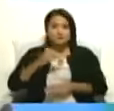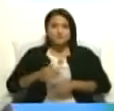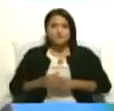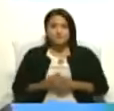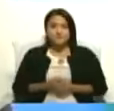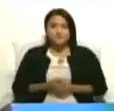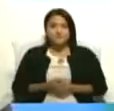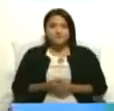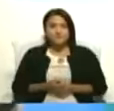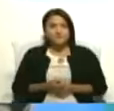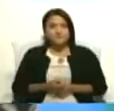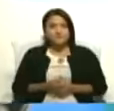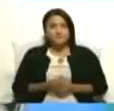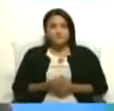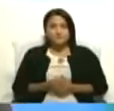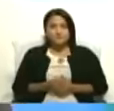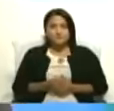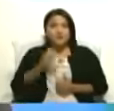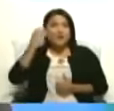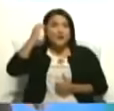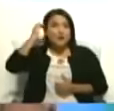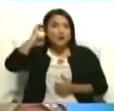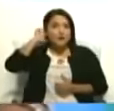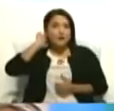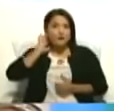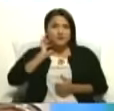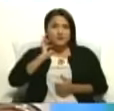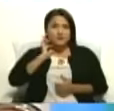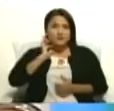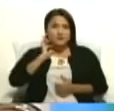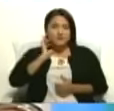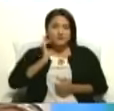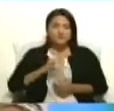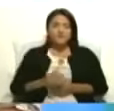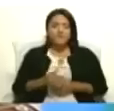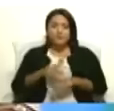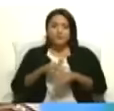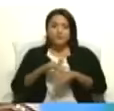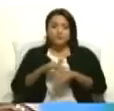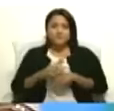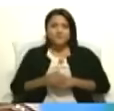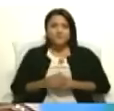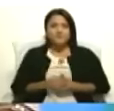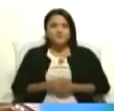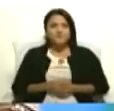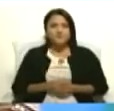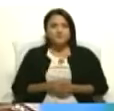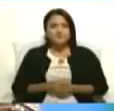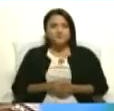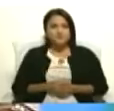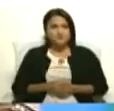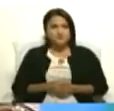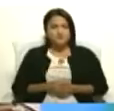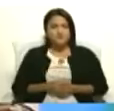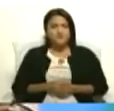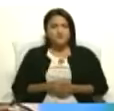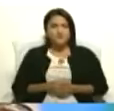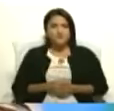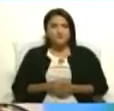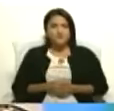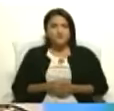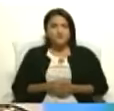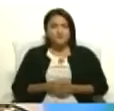ceniza y fíjense que la matriz nueva es lo de que no es vinculante pero algo les producía alguna